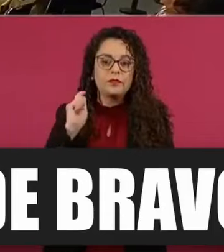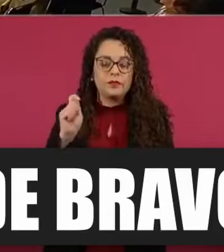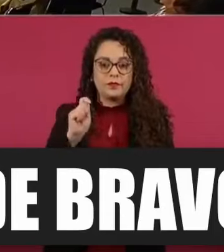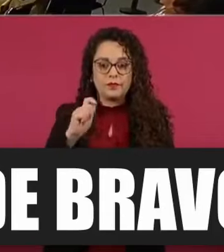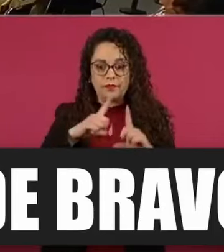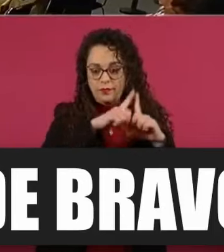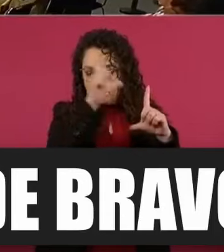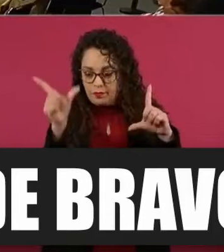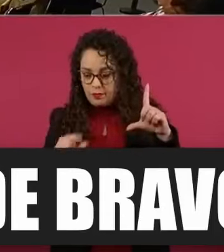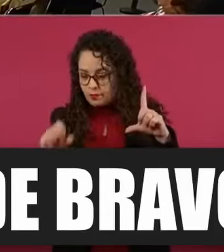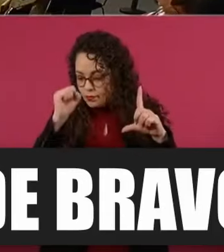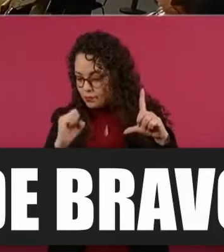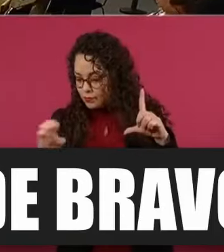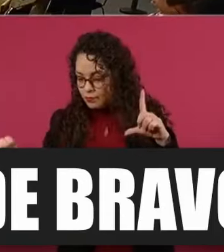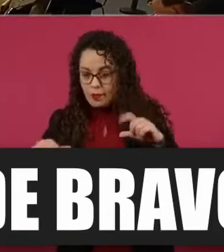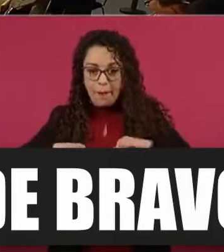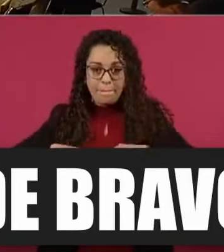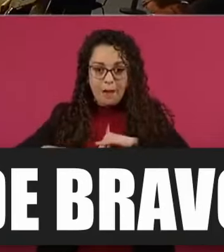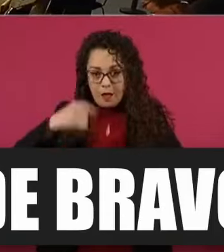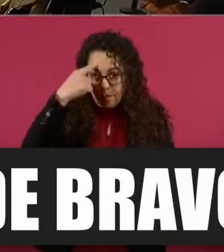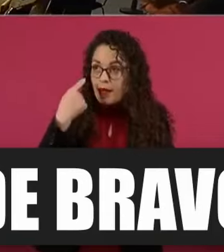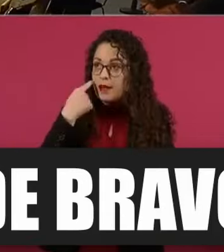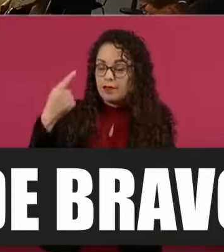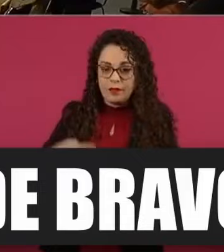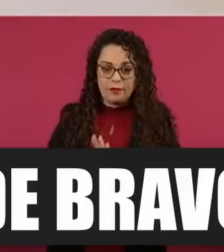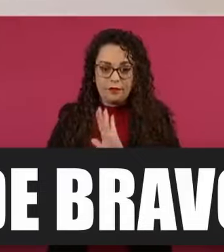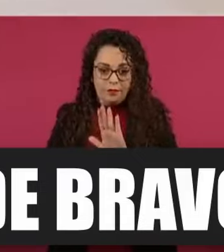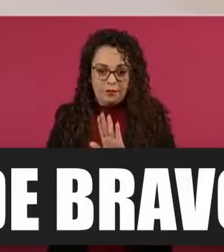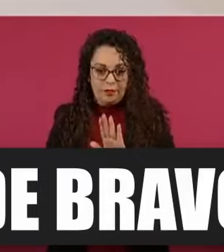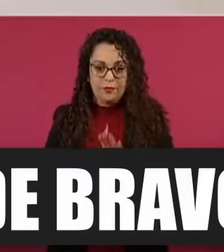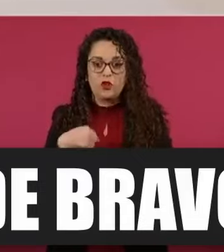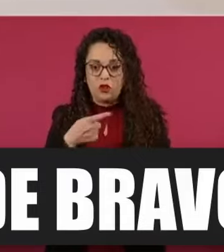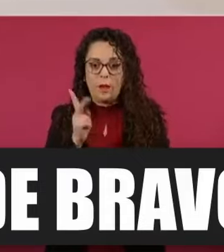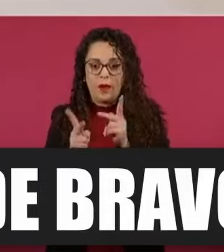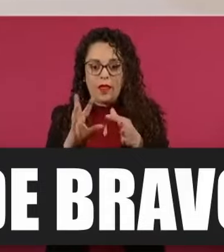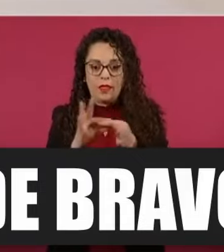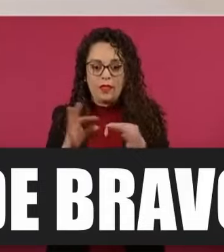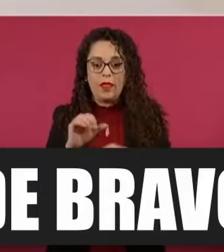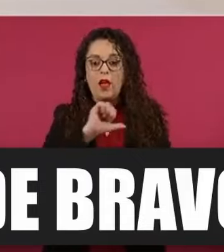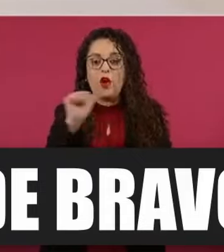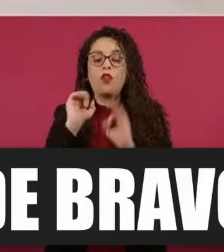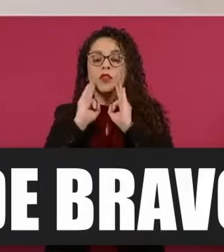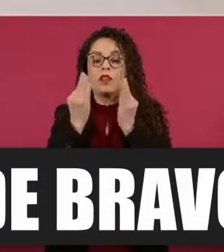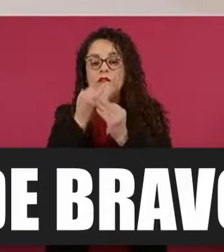sureste? Les voy a contar algo de otro tipo de mantenimiento. Por eso es